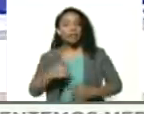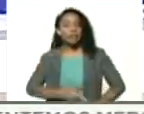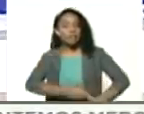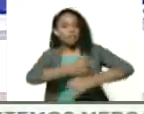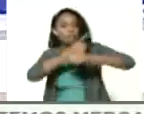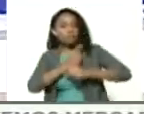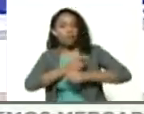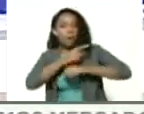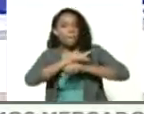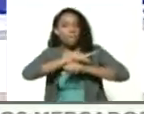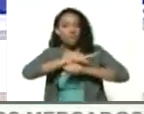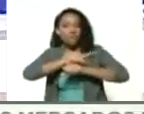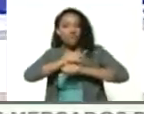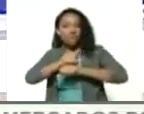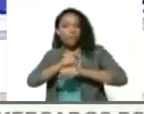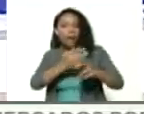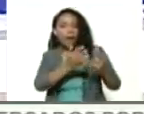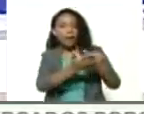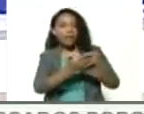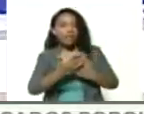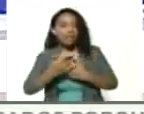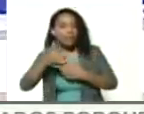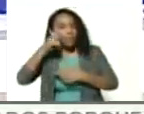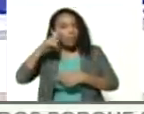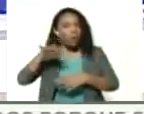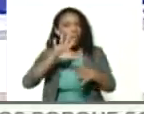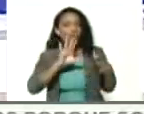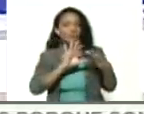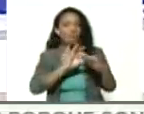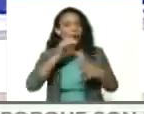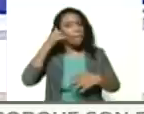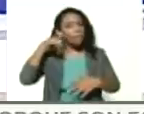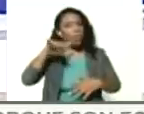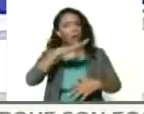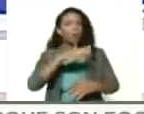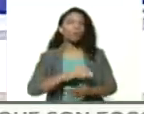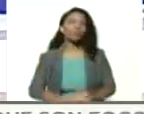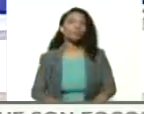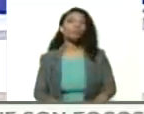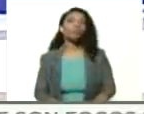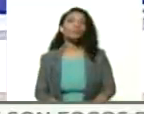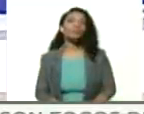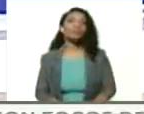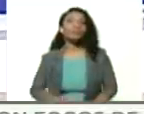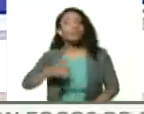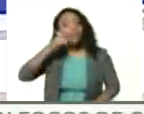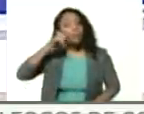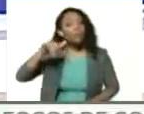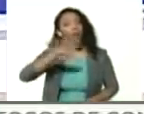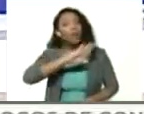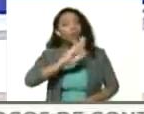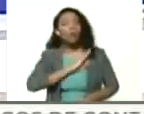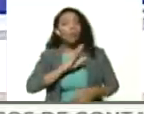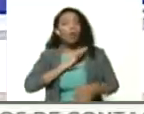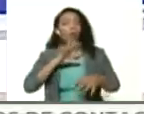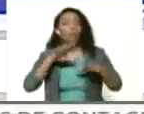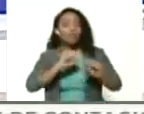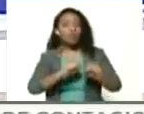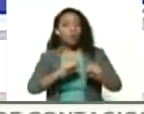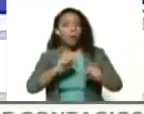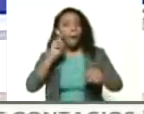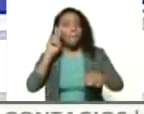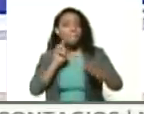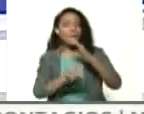sus tanques para recibir al pueblo, para unirse al pueblo. El pueblo se toma el Palacio